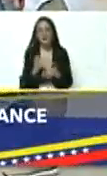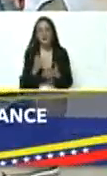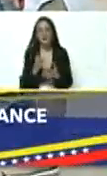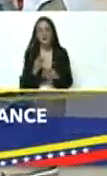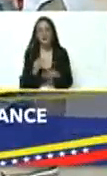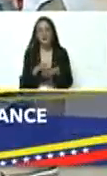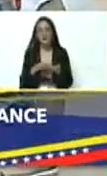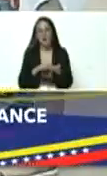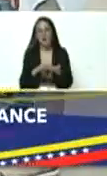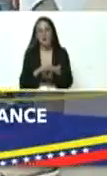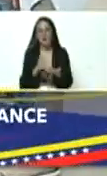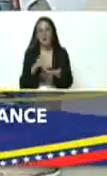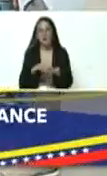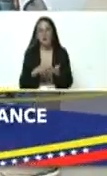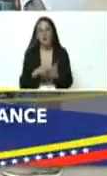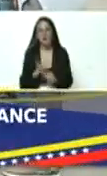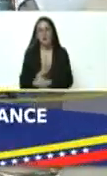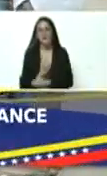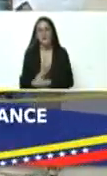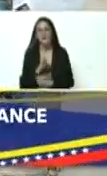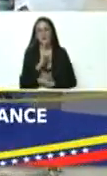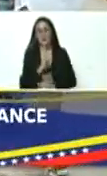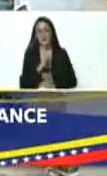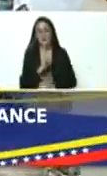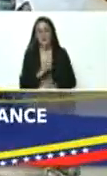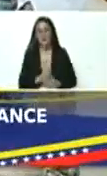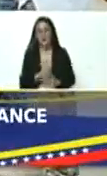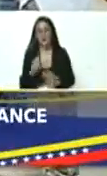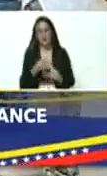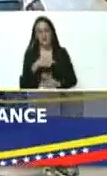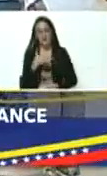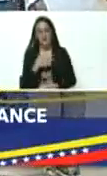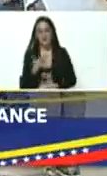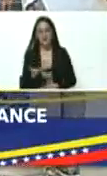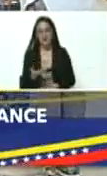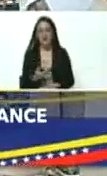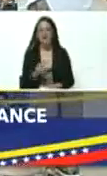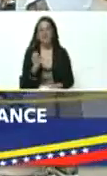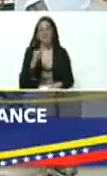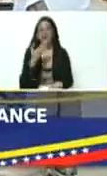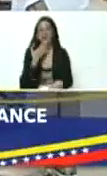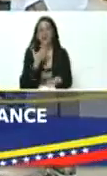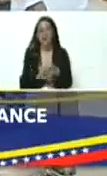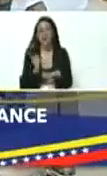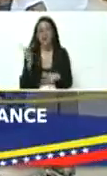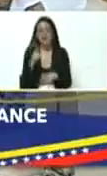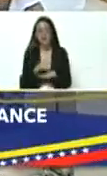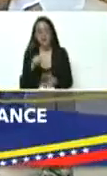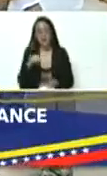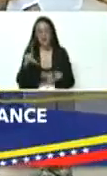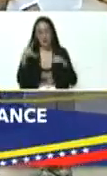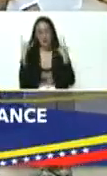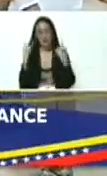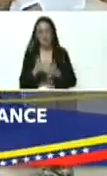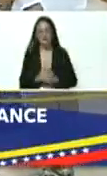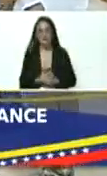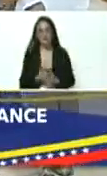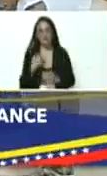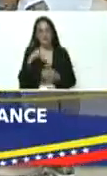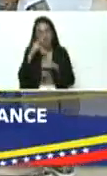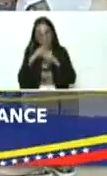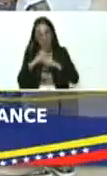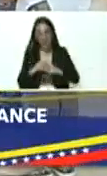resuelve. Josiel, ¿cómo te sientes aquí, Josiel? No, ante todo, súper agradecido con su presencia, de tenerlo aquí en La Guaira. Para mí es un